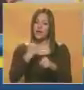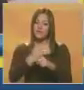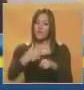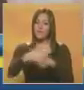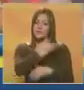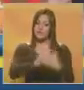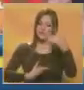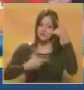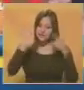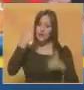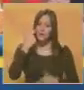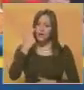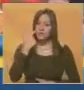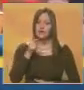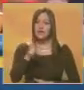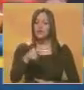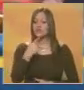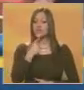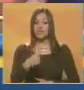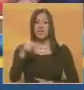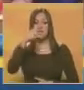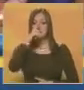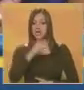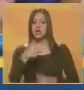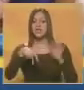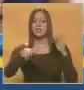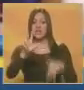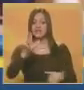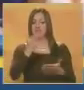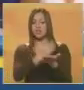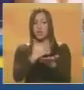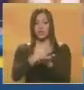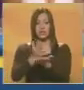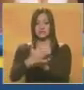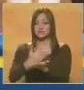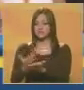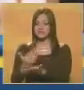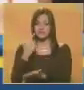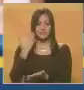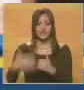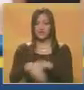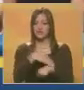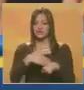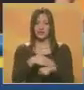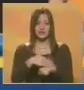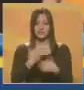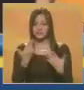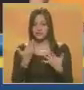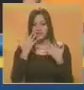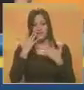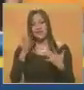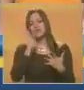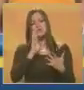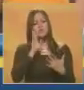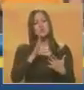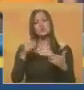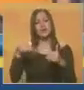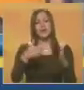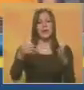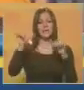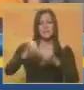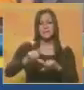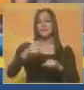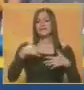del presidente Chávez. Ellos aseguran que este año son 13 las tortas que ha colocado este gobierno y destacan la corrupción, la vialidad, la